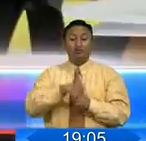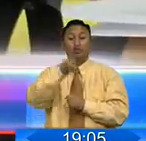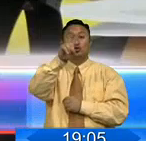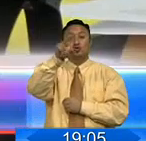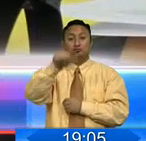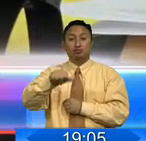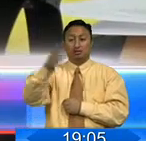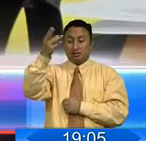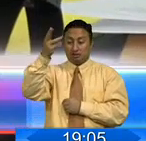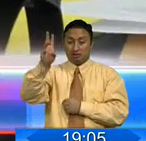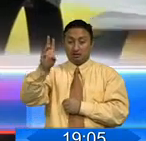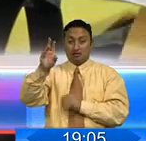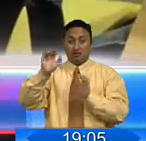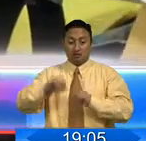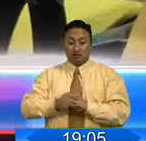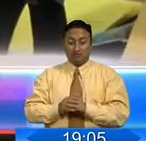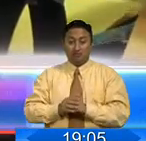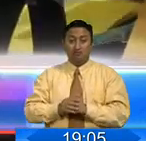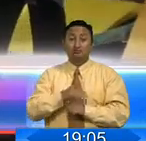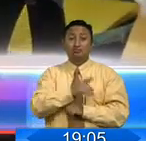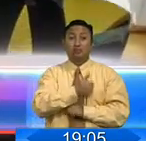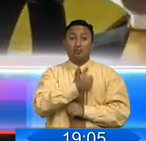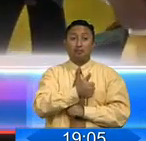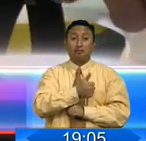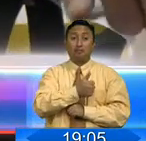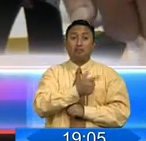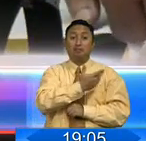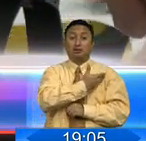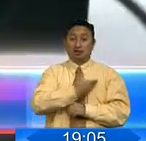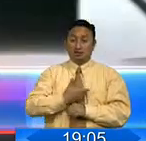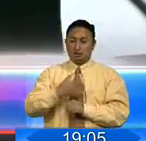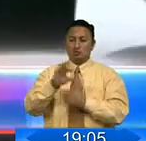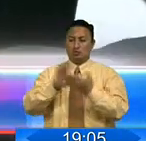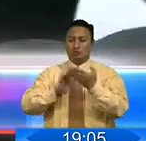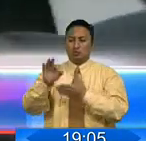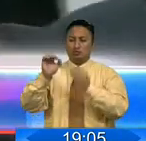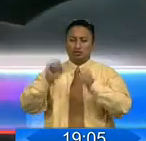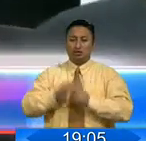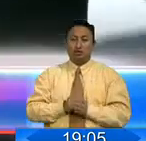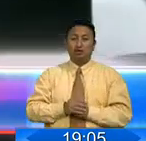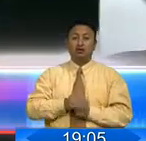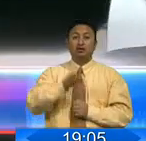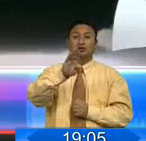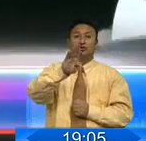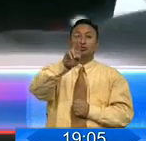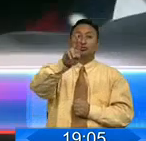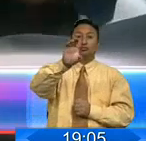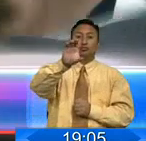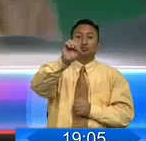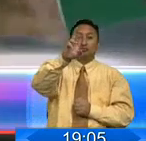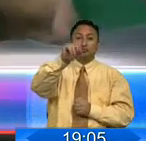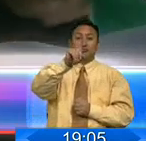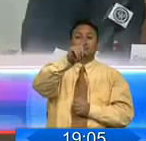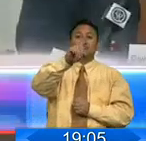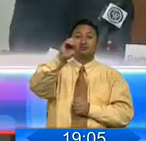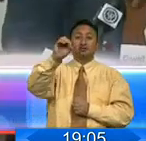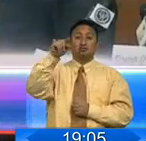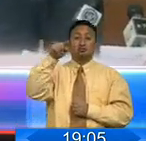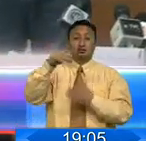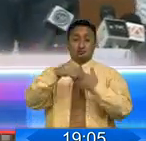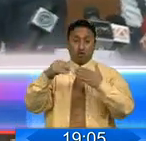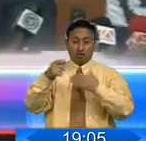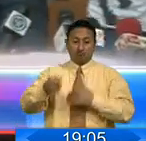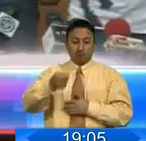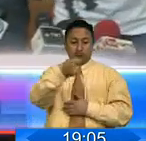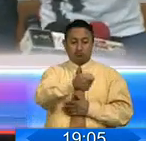habría habido una autorización del entonces primer mandatario para que gustavo buscaran recibas cien mil dólares y con ello